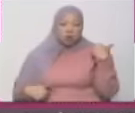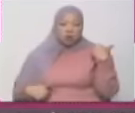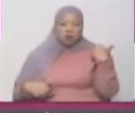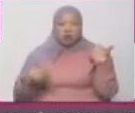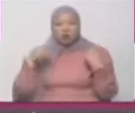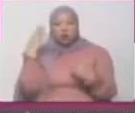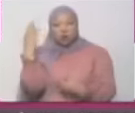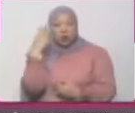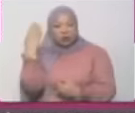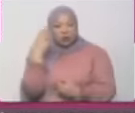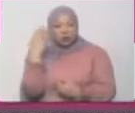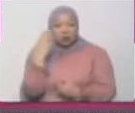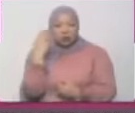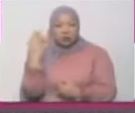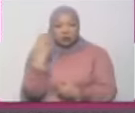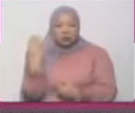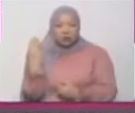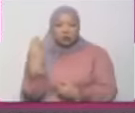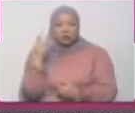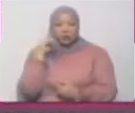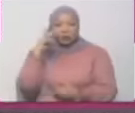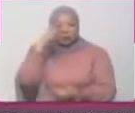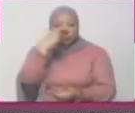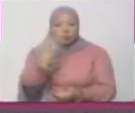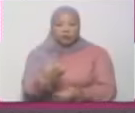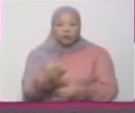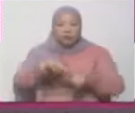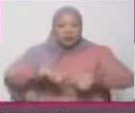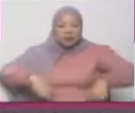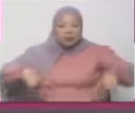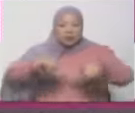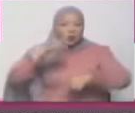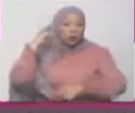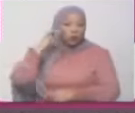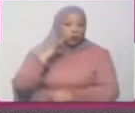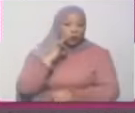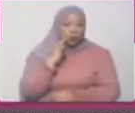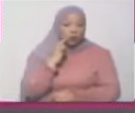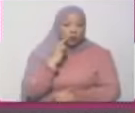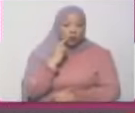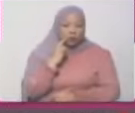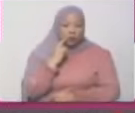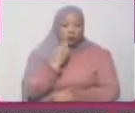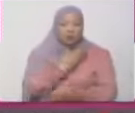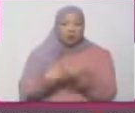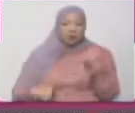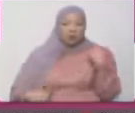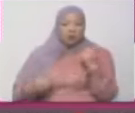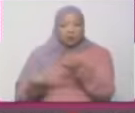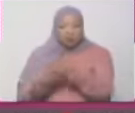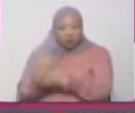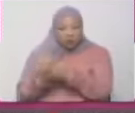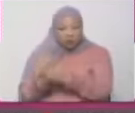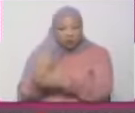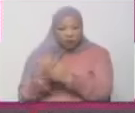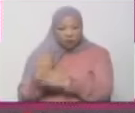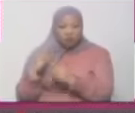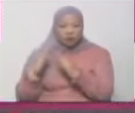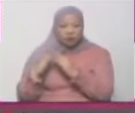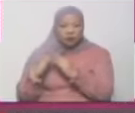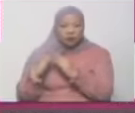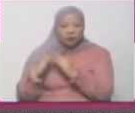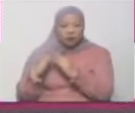canciller, allá en el Salón Simón Bolívar del Palacio Presidencial de Miraflores. Y